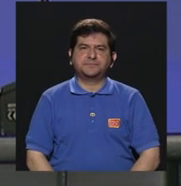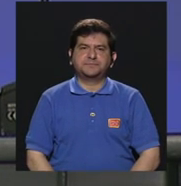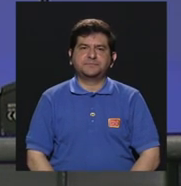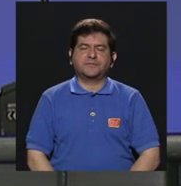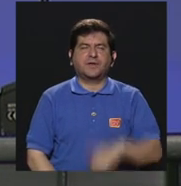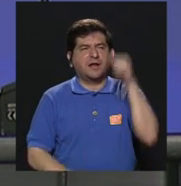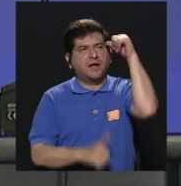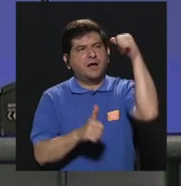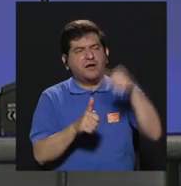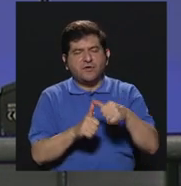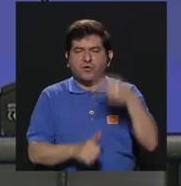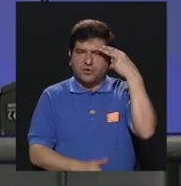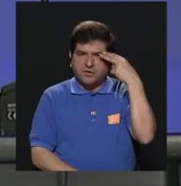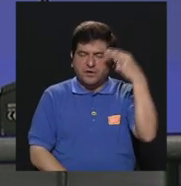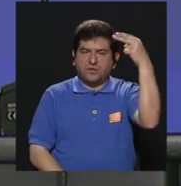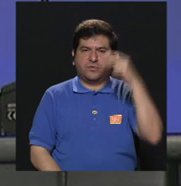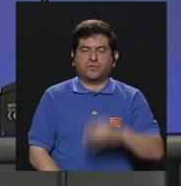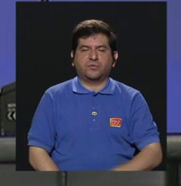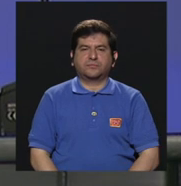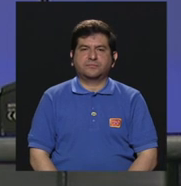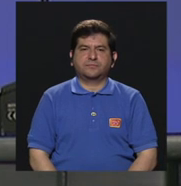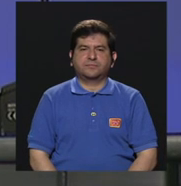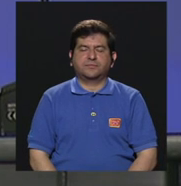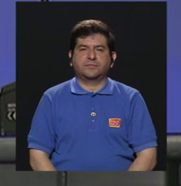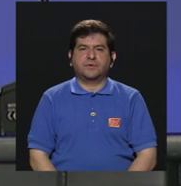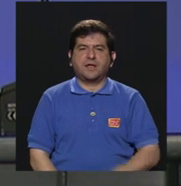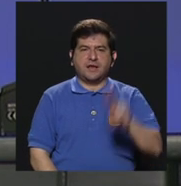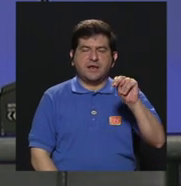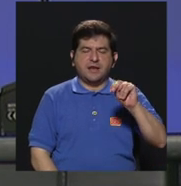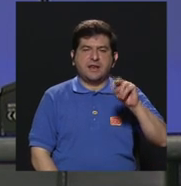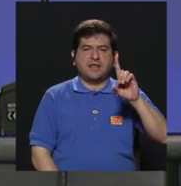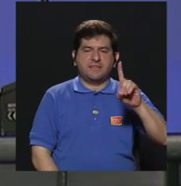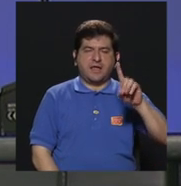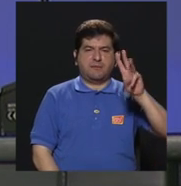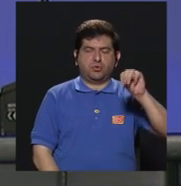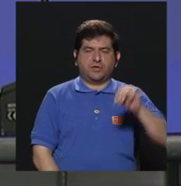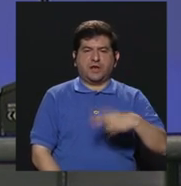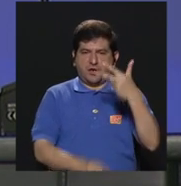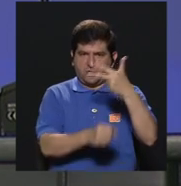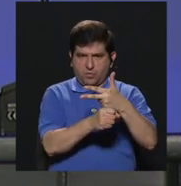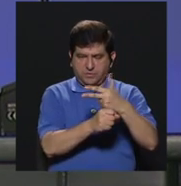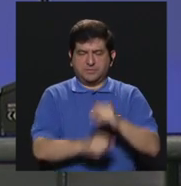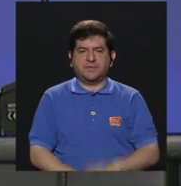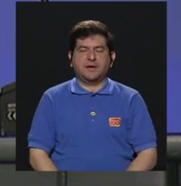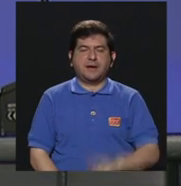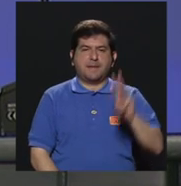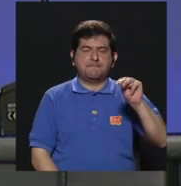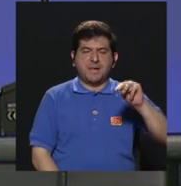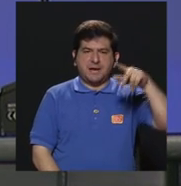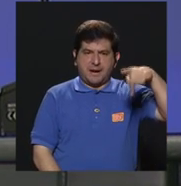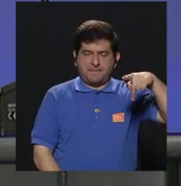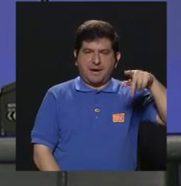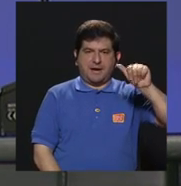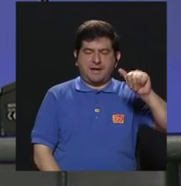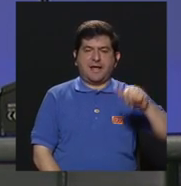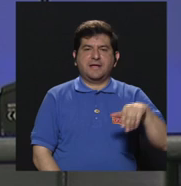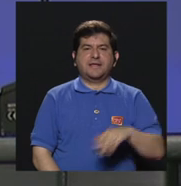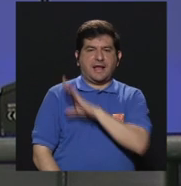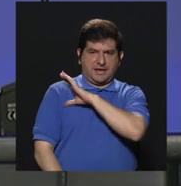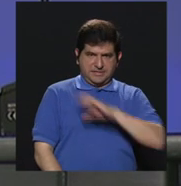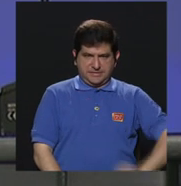Quiero recordar en su homenaje a Niní de Montenegro en Guatemala, Mirna Perla de Anaya en El